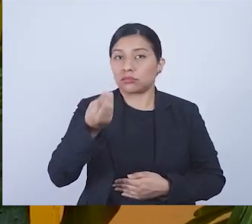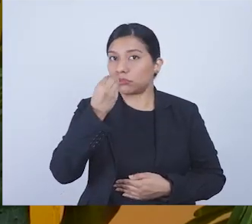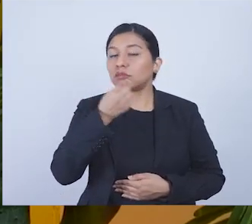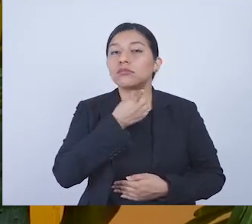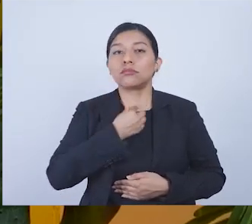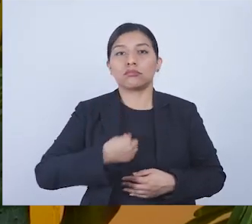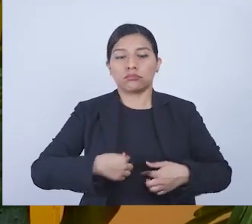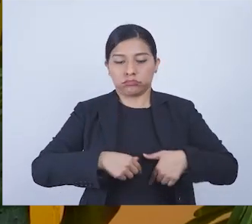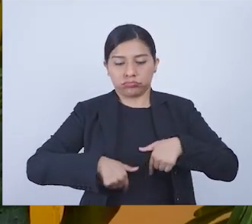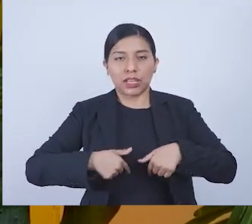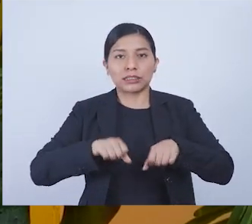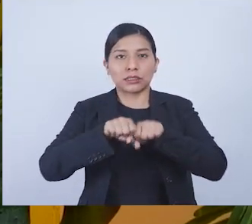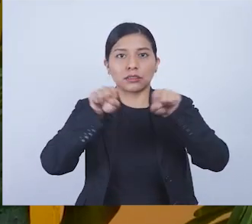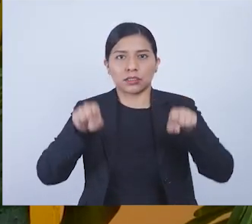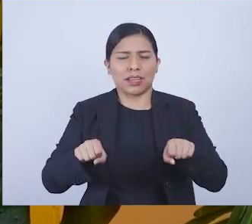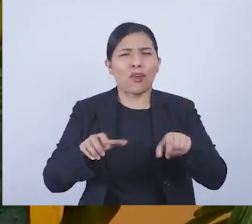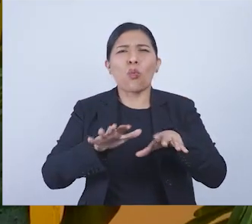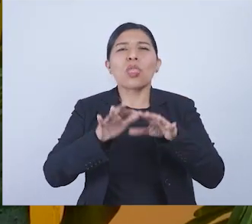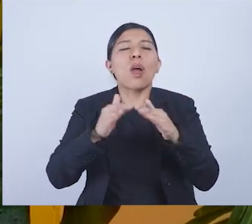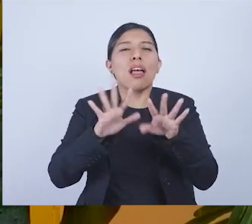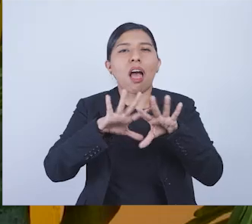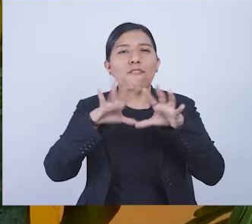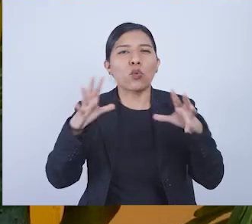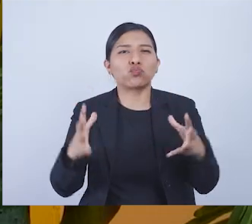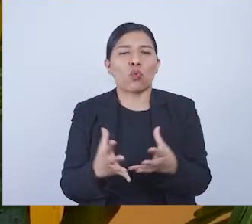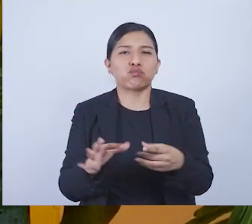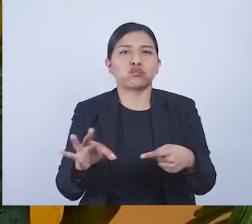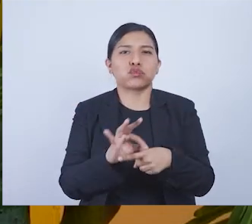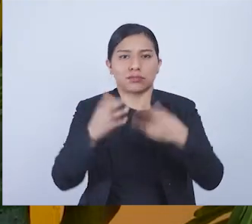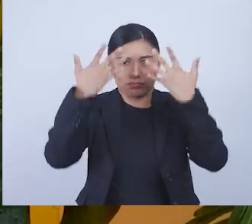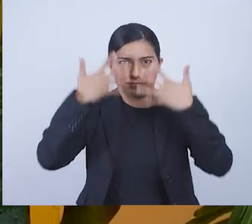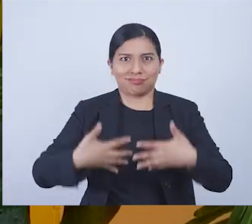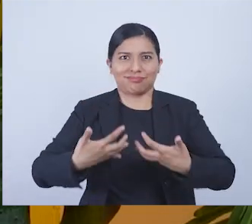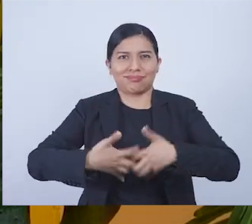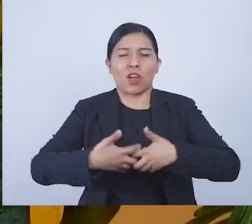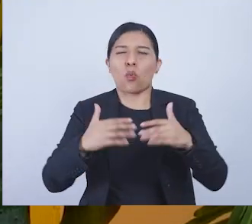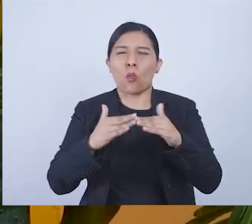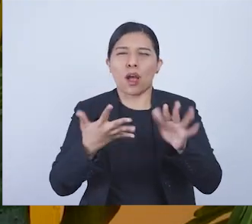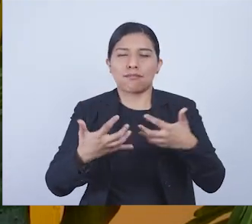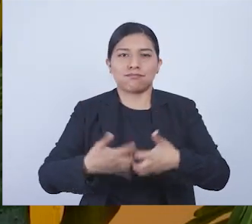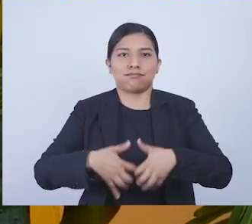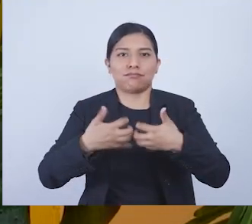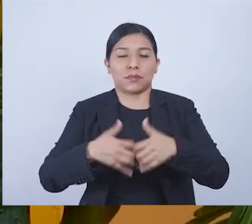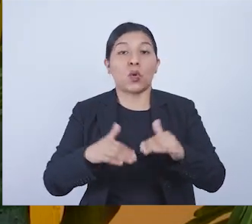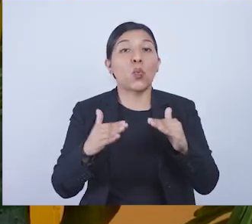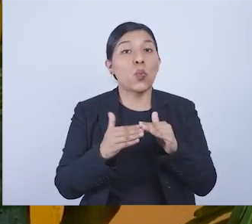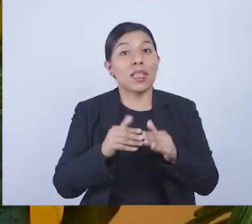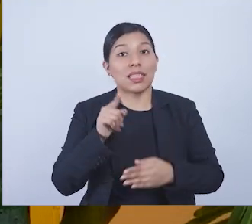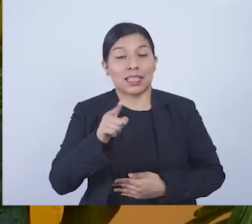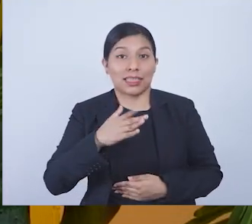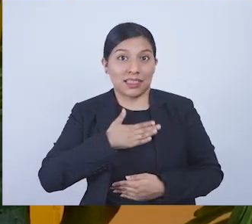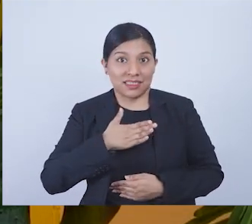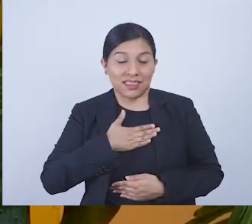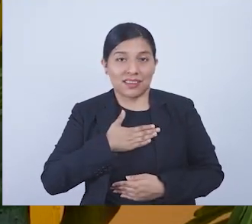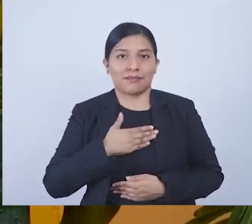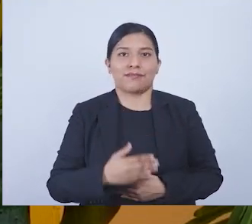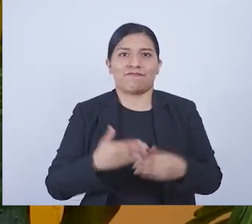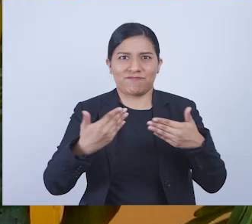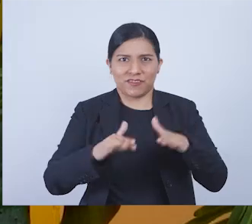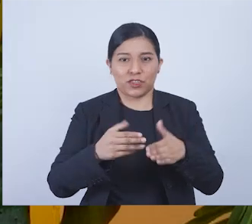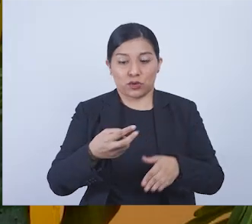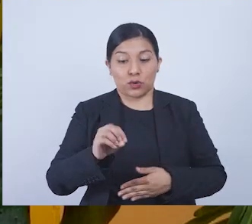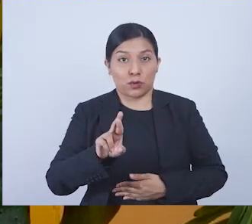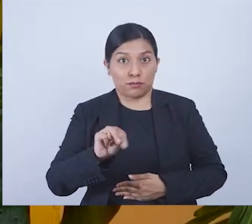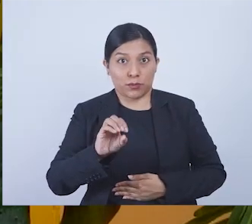el cuerpo es un universo y todo incide en todo. Así como existen las miocinas, también